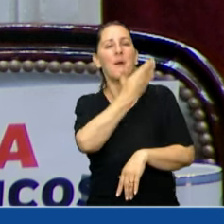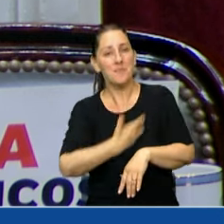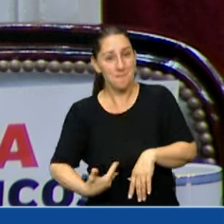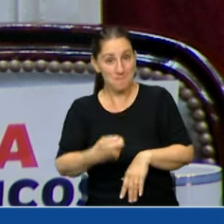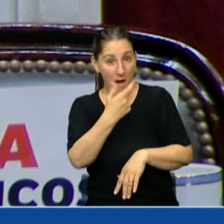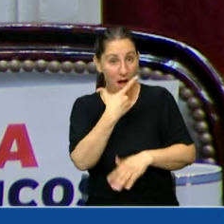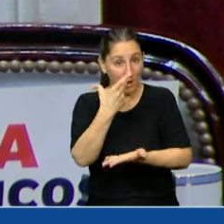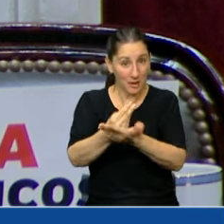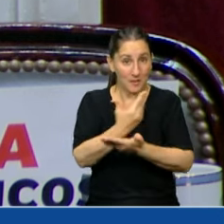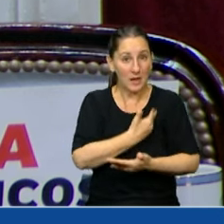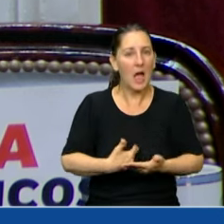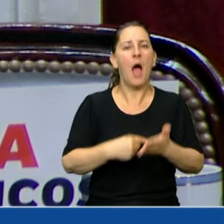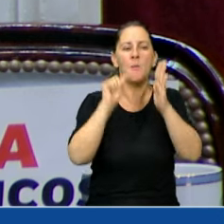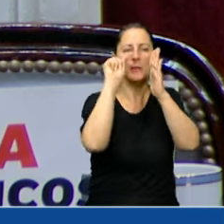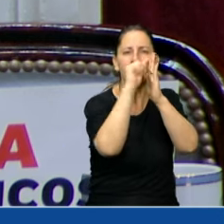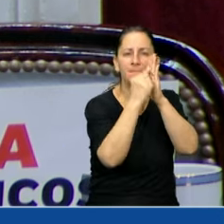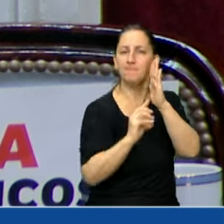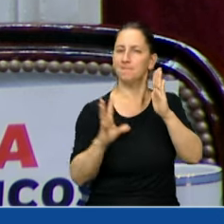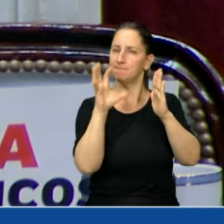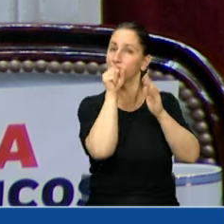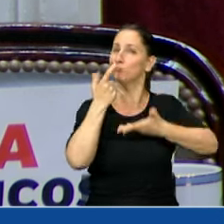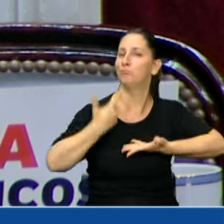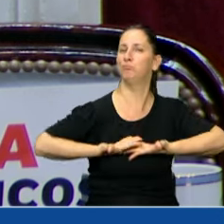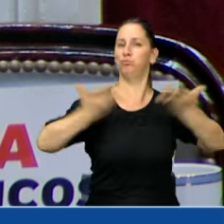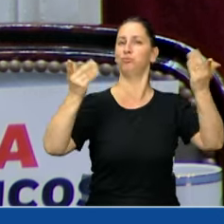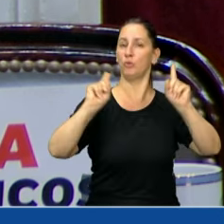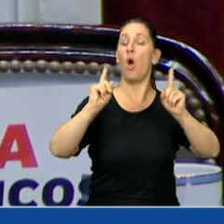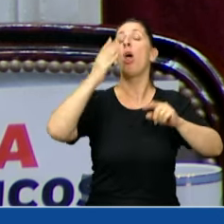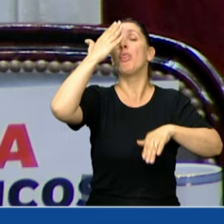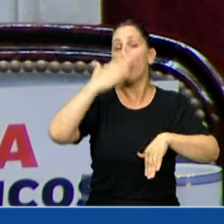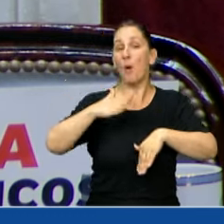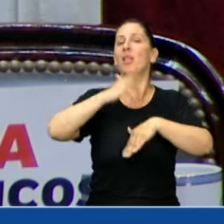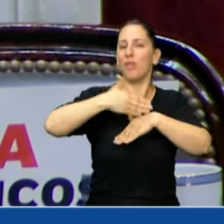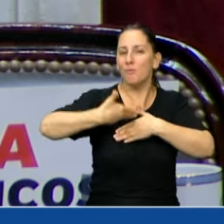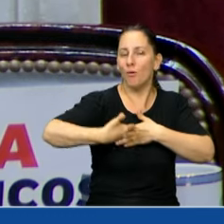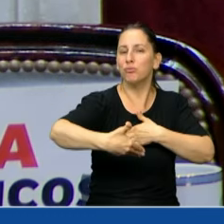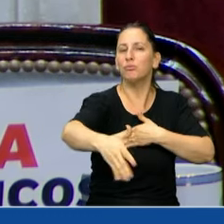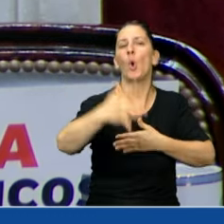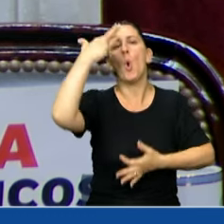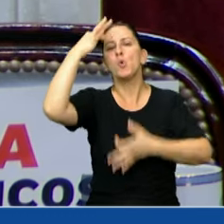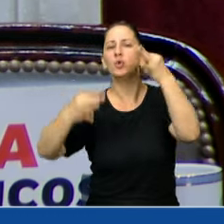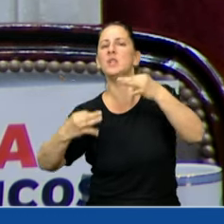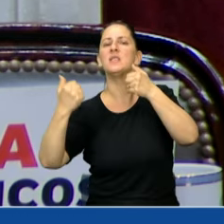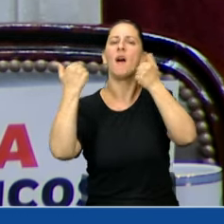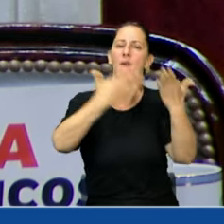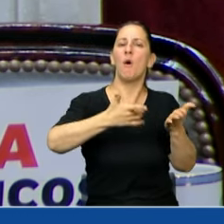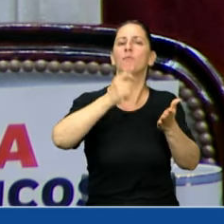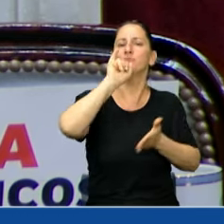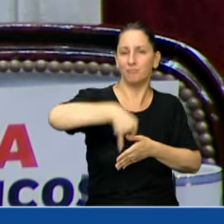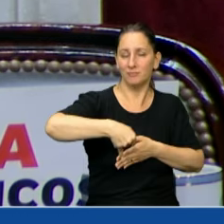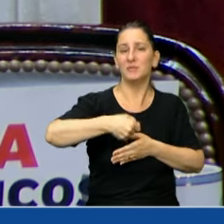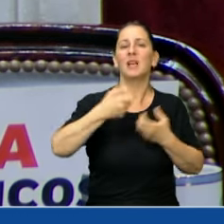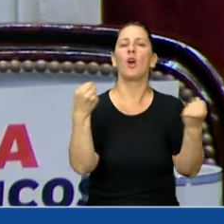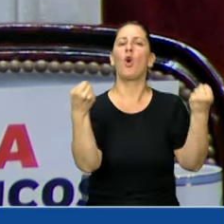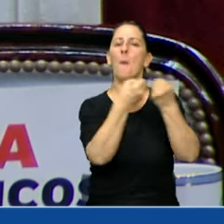de macri tuvo cláusulas secretas que luego parcialmente Se abrieron a partir de fallos judiciales este convenio con